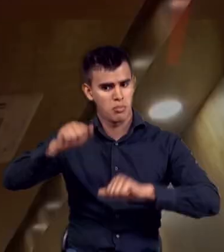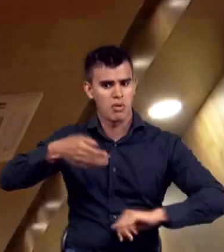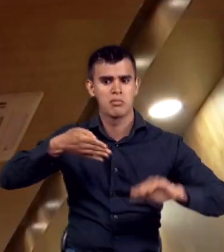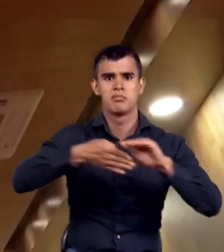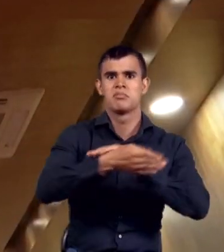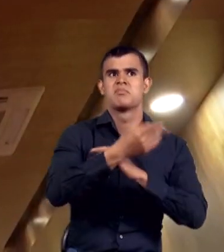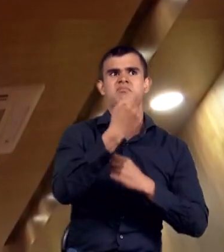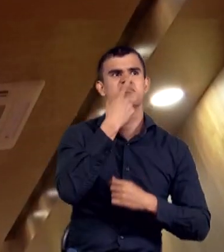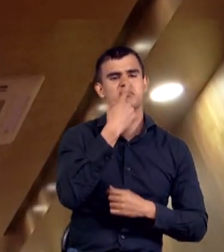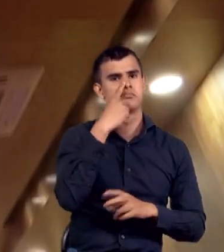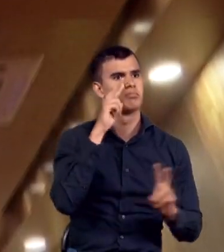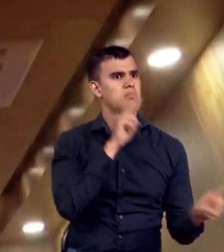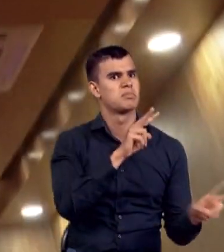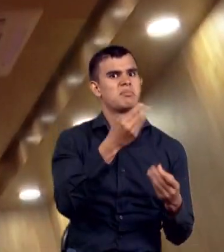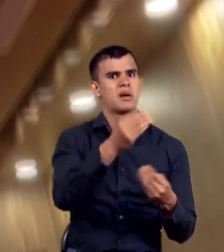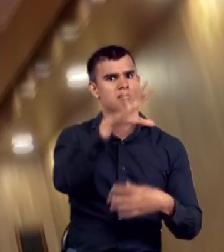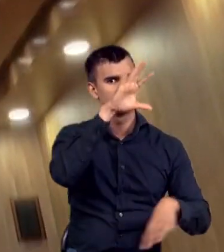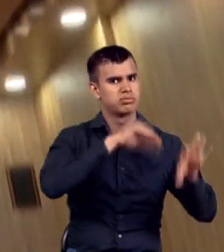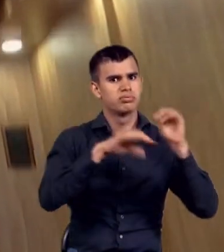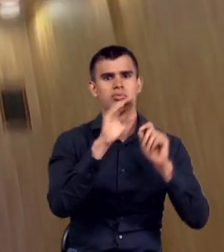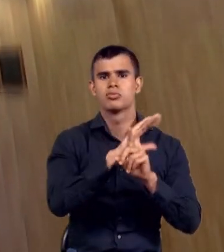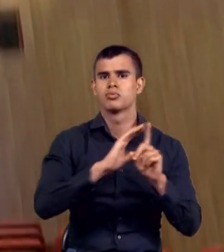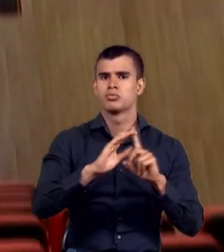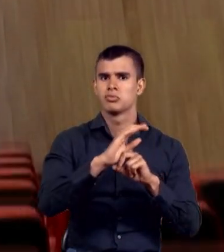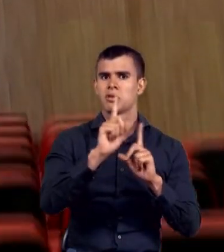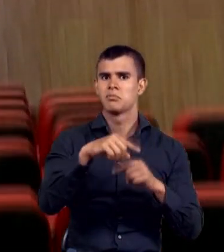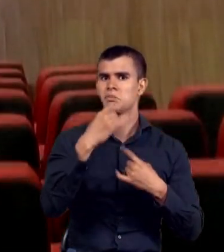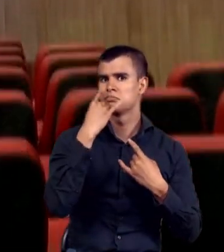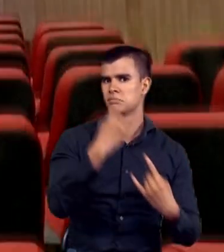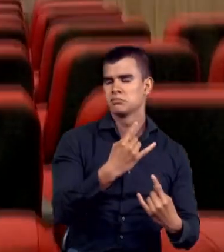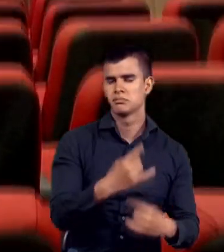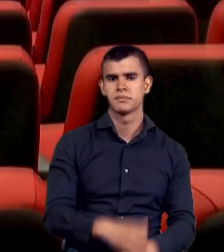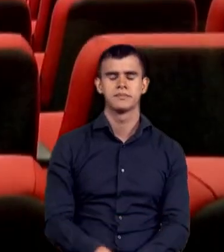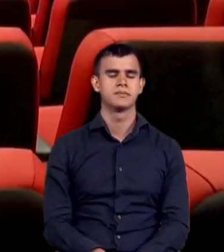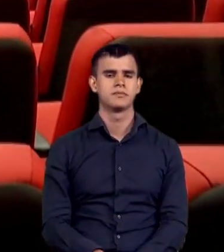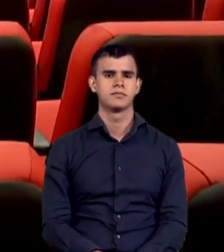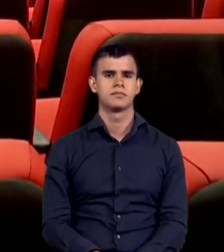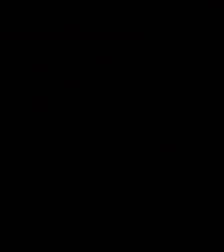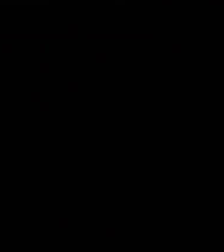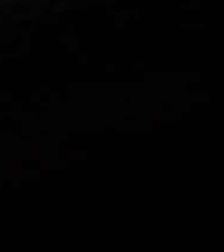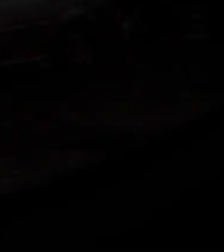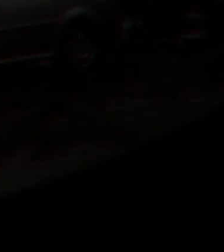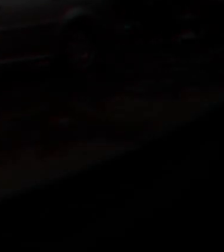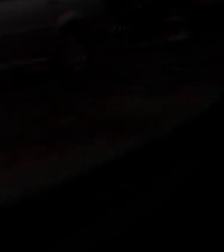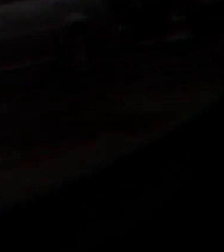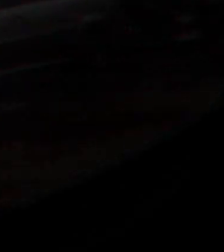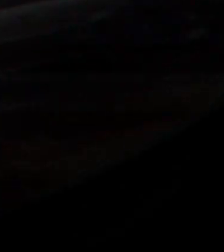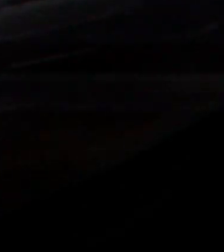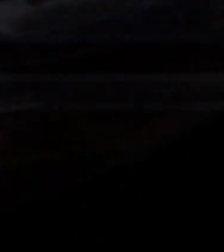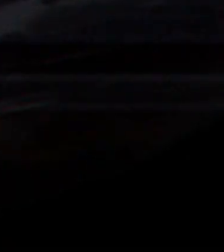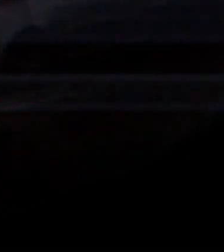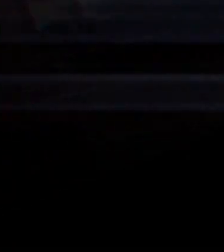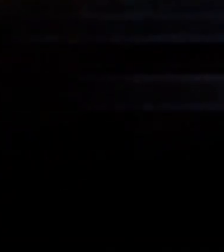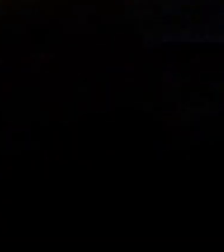docentes y personal administrativo puedan tener un escenario para el entretenimiento y la cultura.